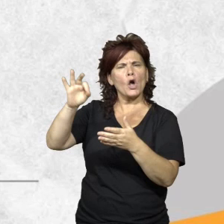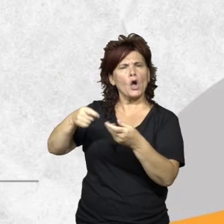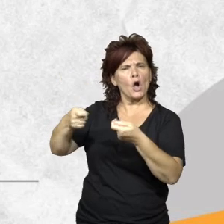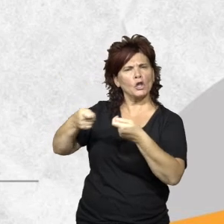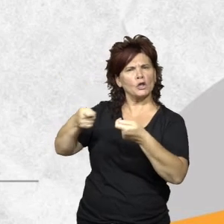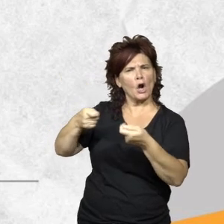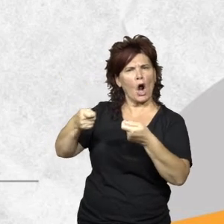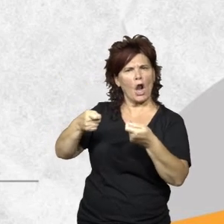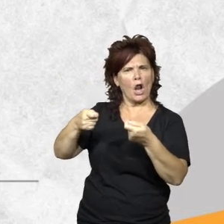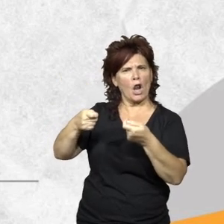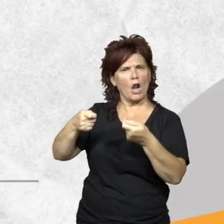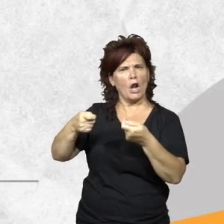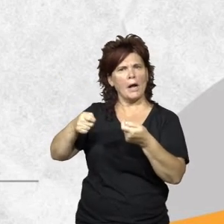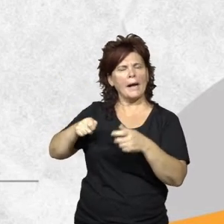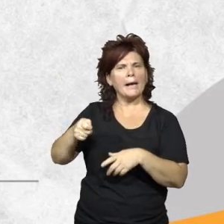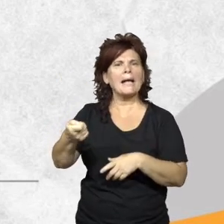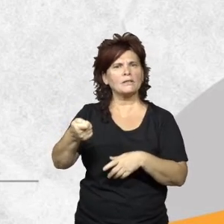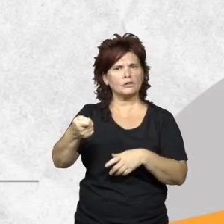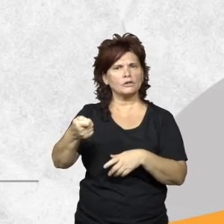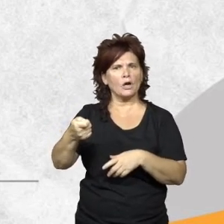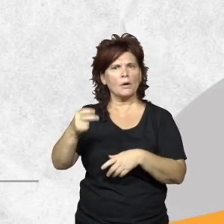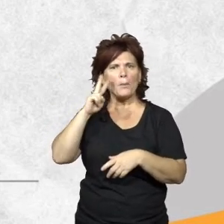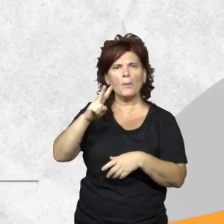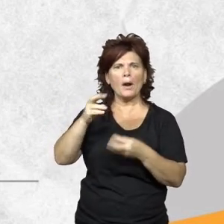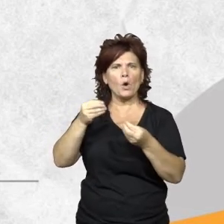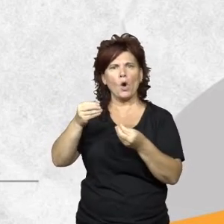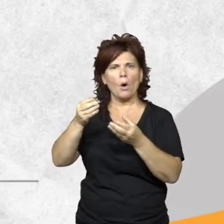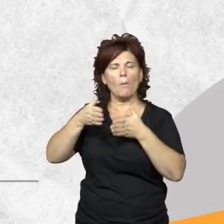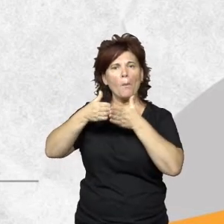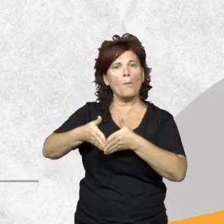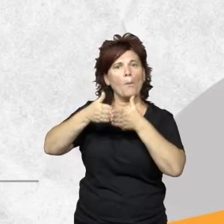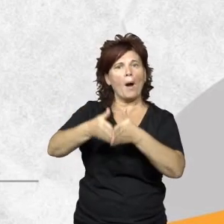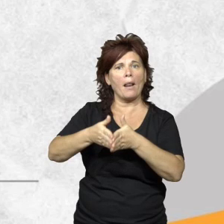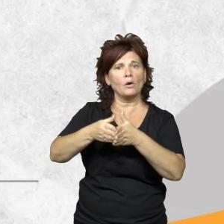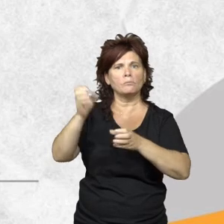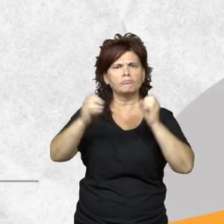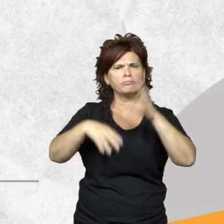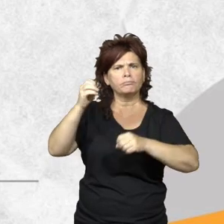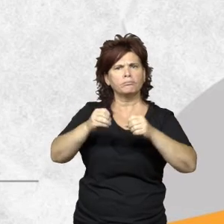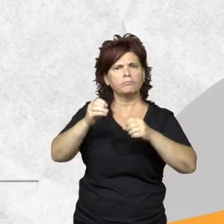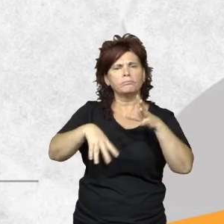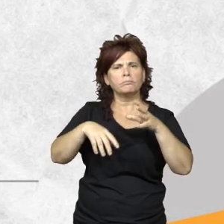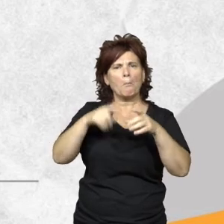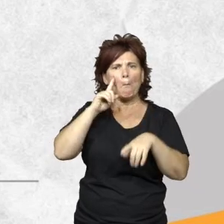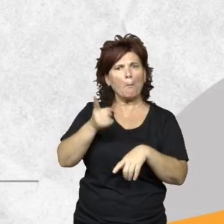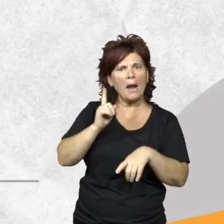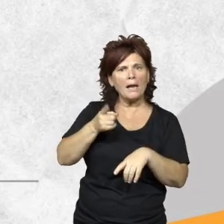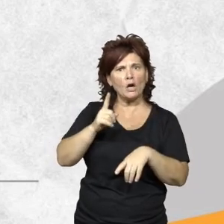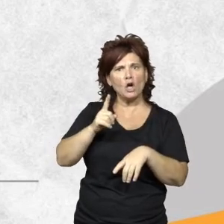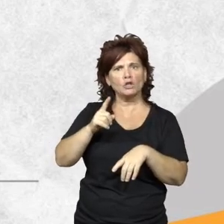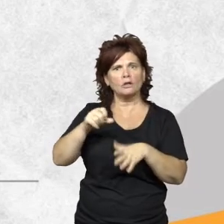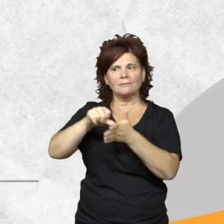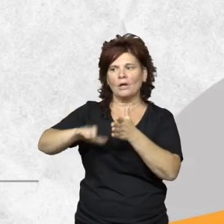gestiona el desembarco de los residuos peligrosos y los residuos en general de las bases